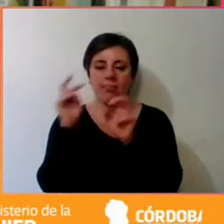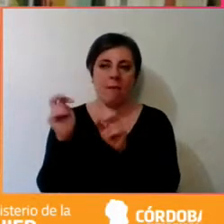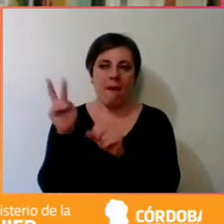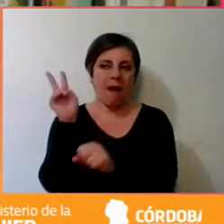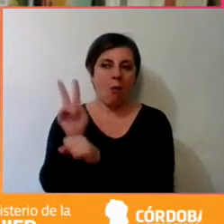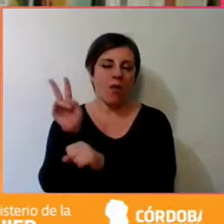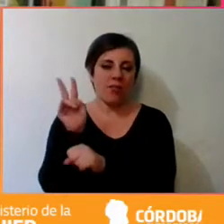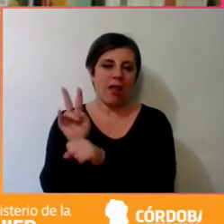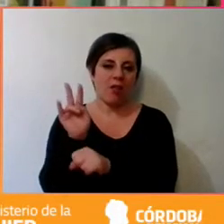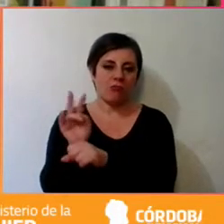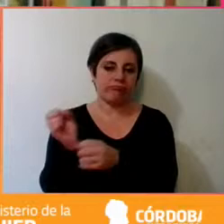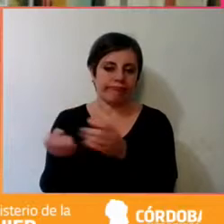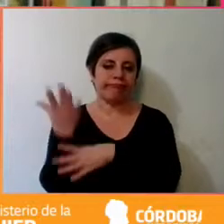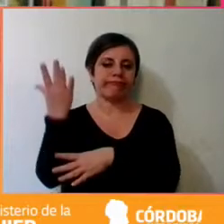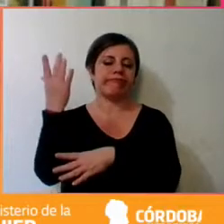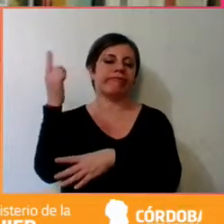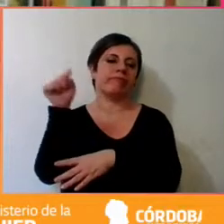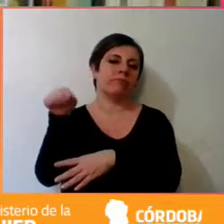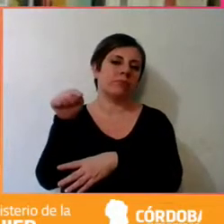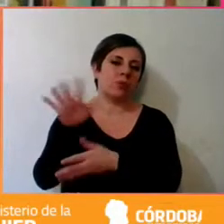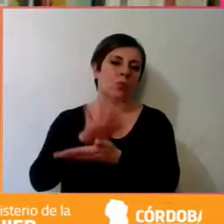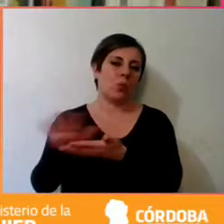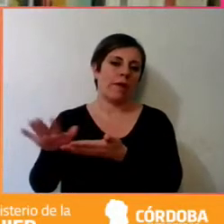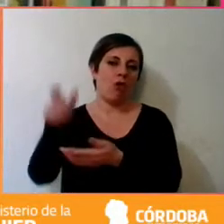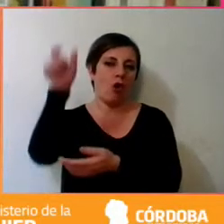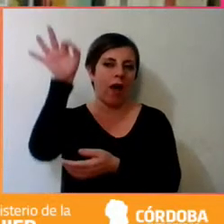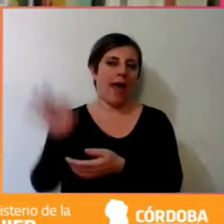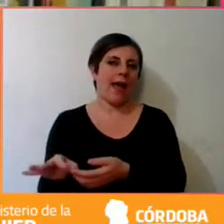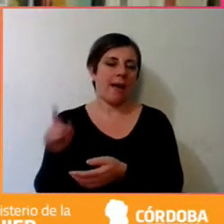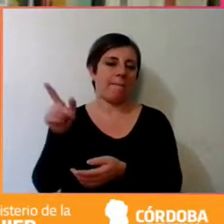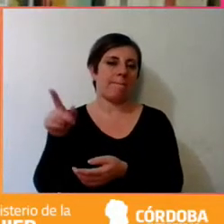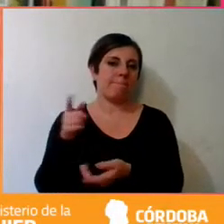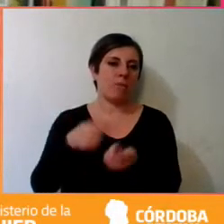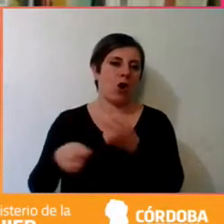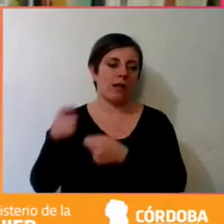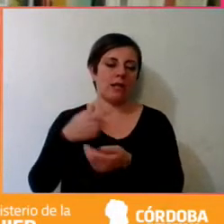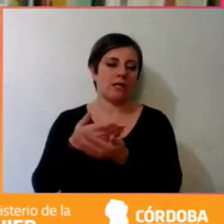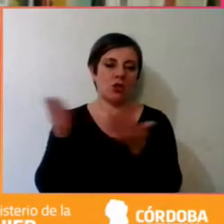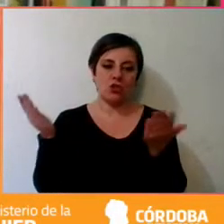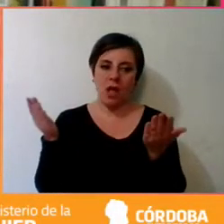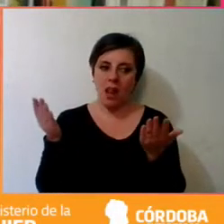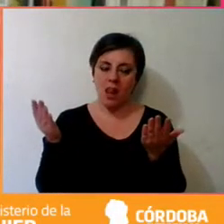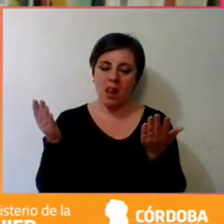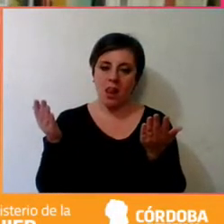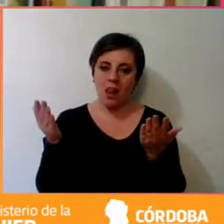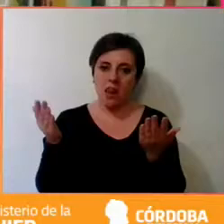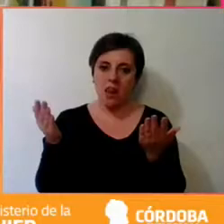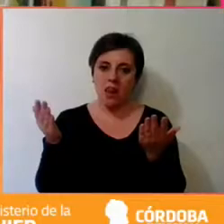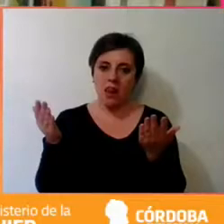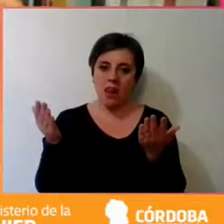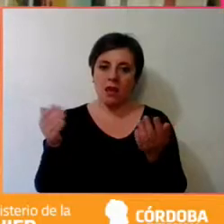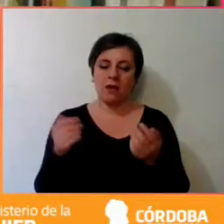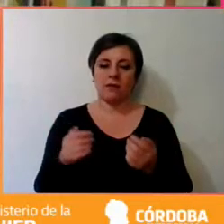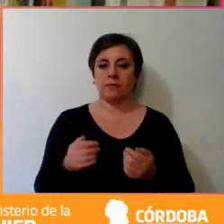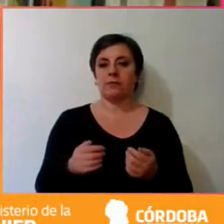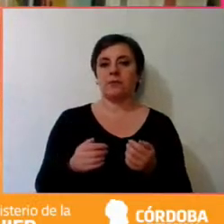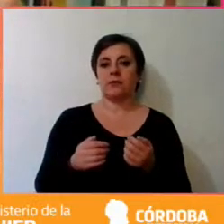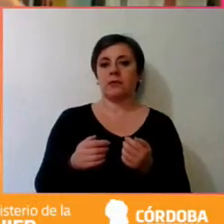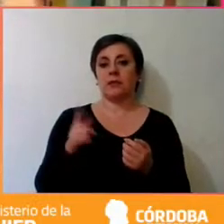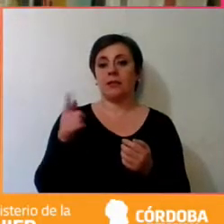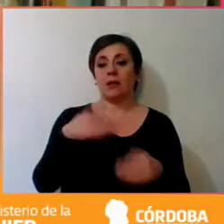cuidado aparece como un nuevo eje de política social, una cosa de demandas que en términos de